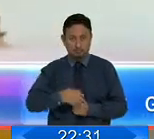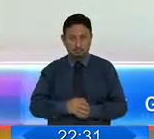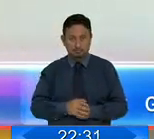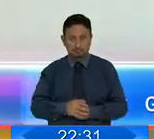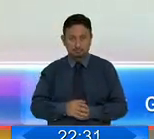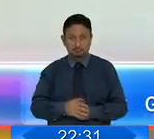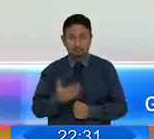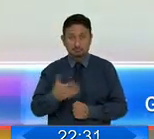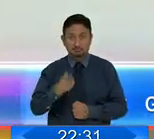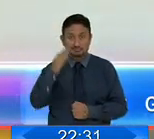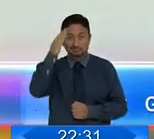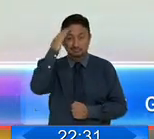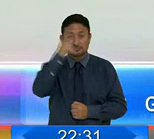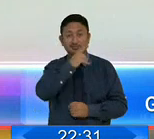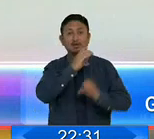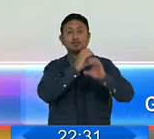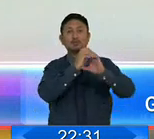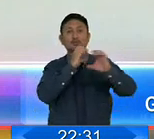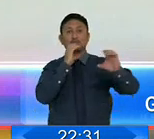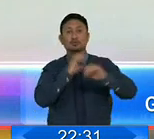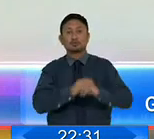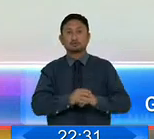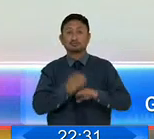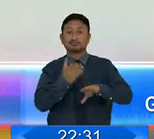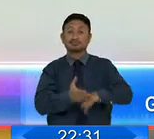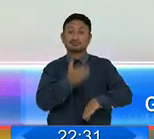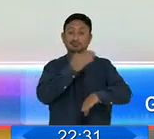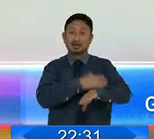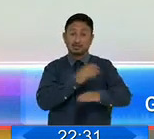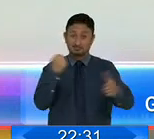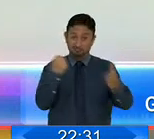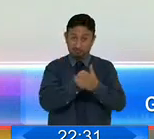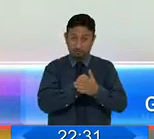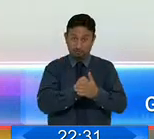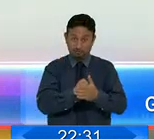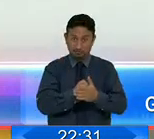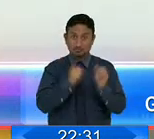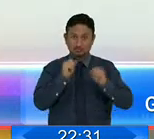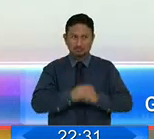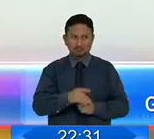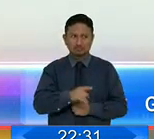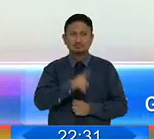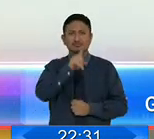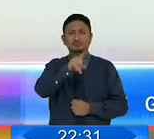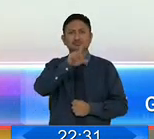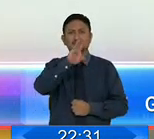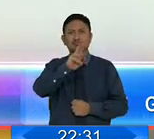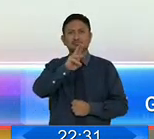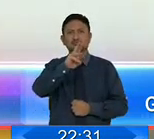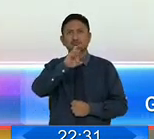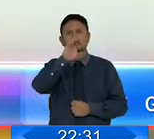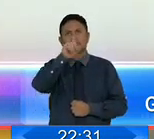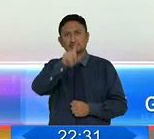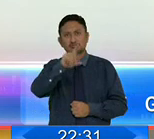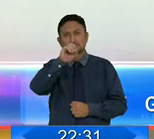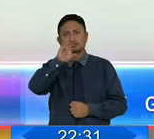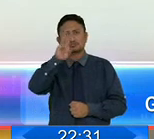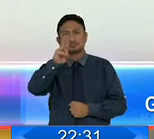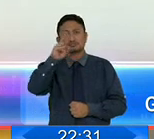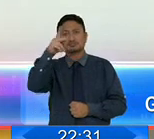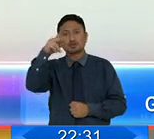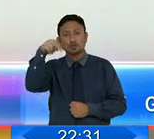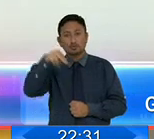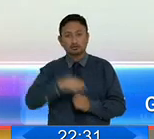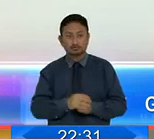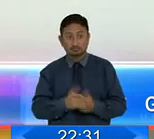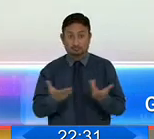hemos podido detectar que el bus, momentos antes del accidente, registraba una velocidad de 106 kilómetros por hora.